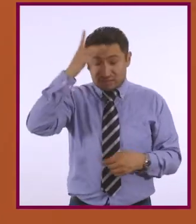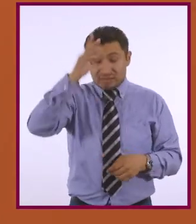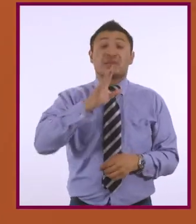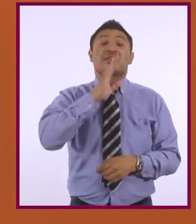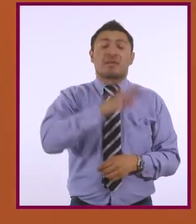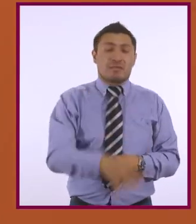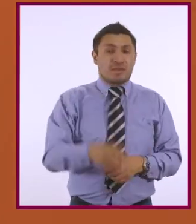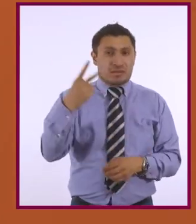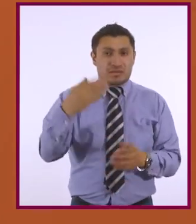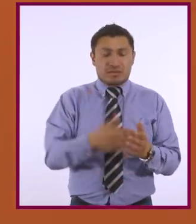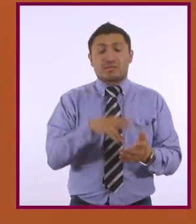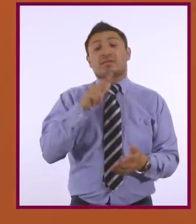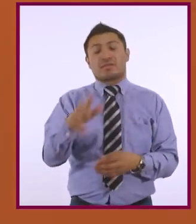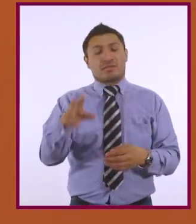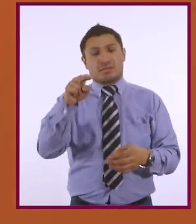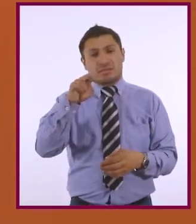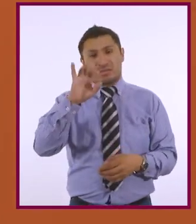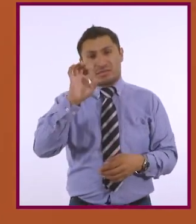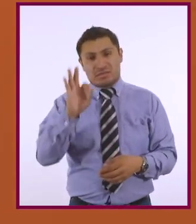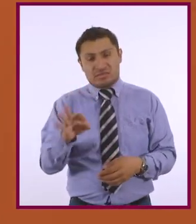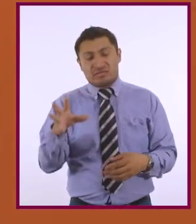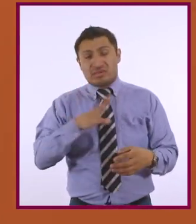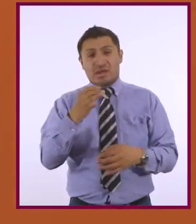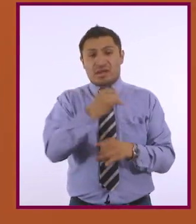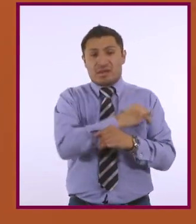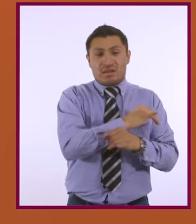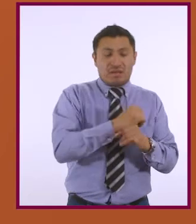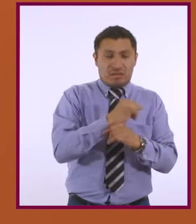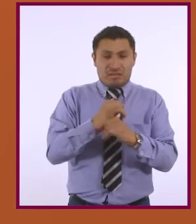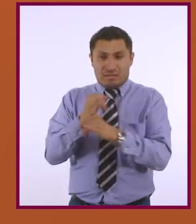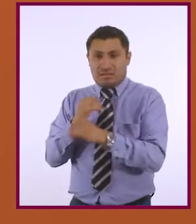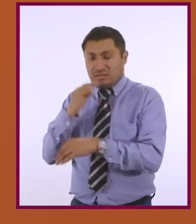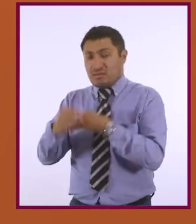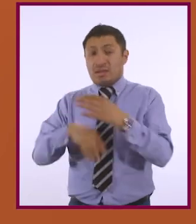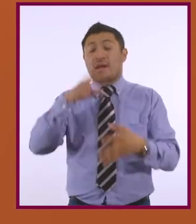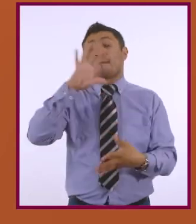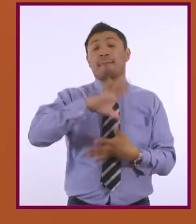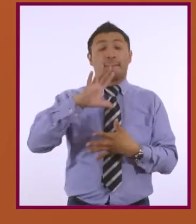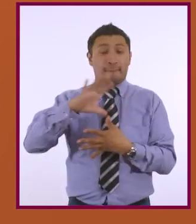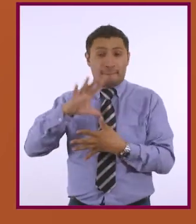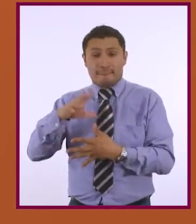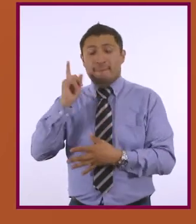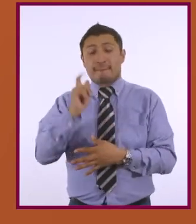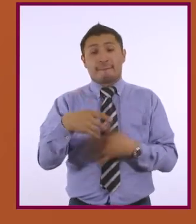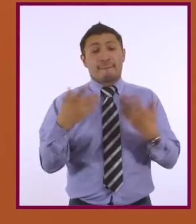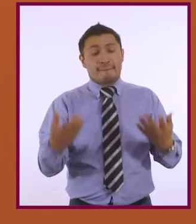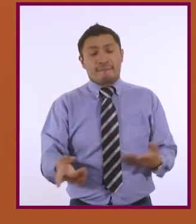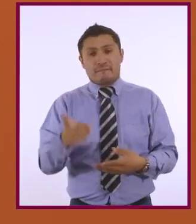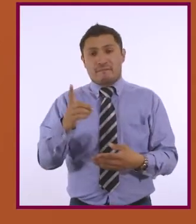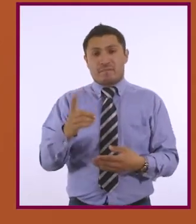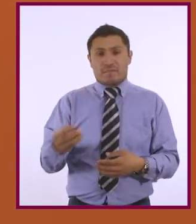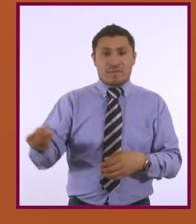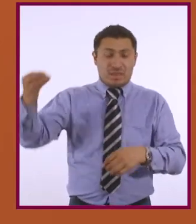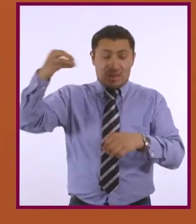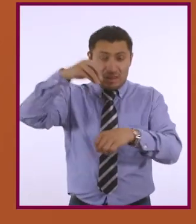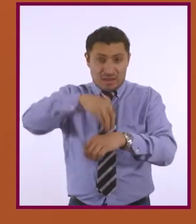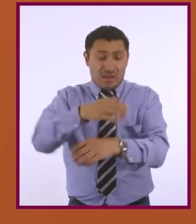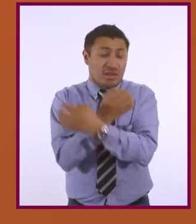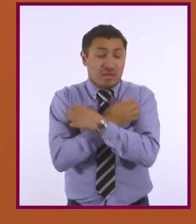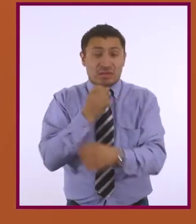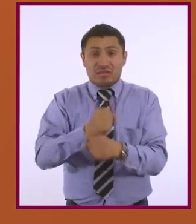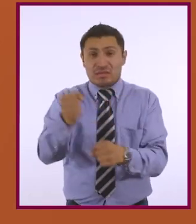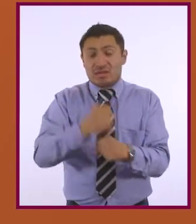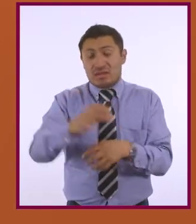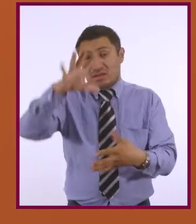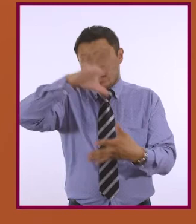En 2018, la UNICEF realizó una extensa investigación en toda América Latina llamada Disciplina Violenta en América